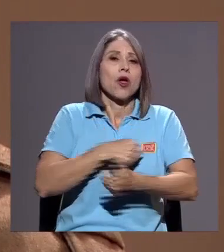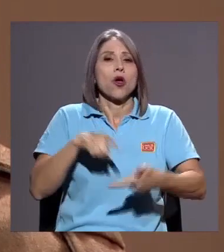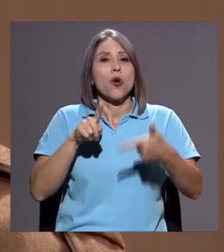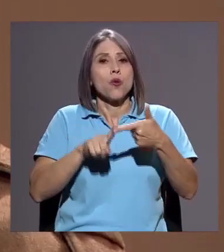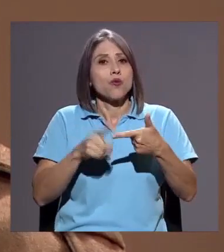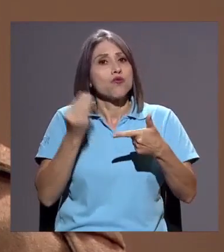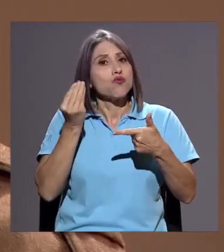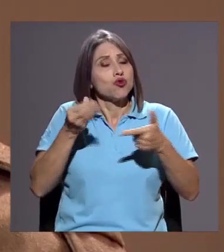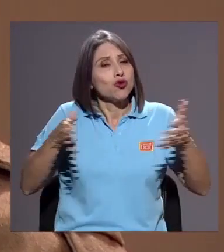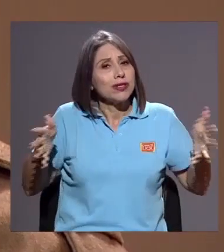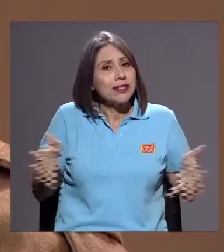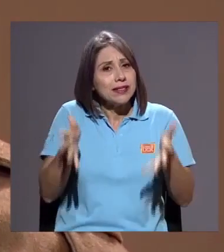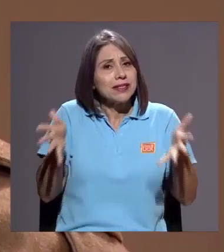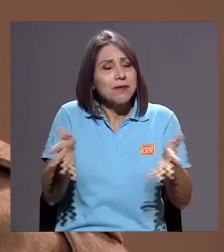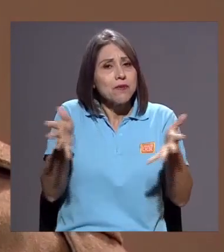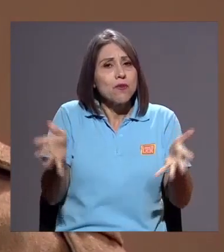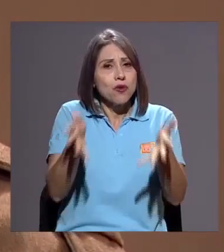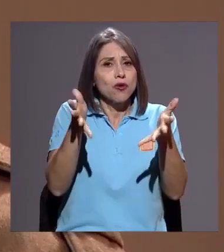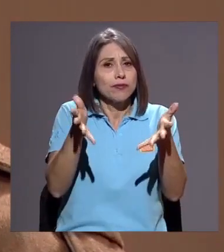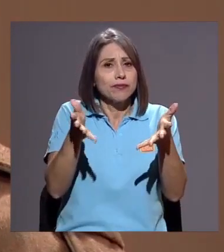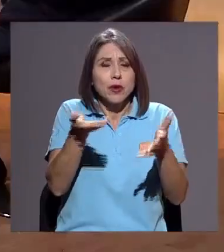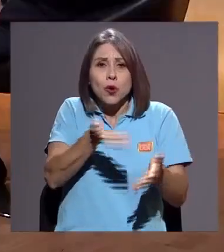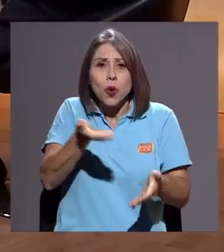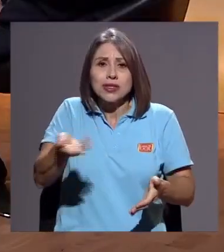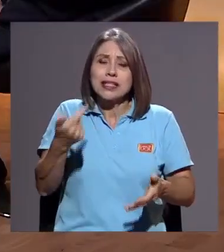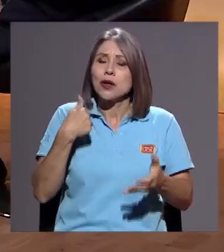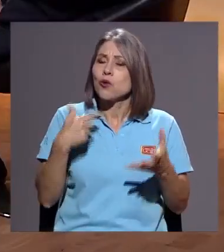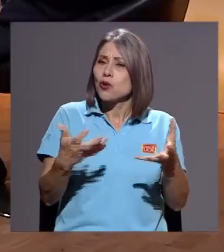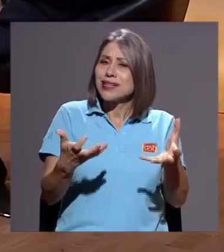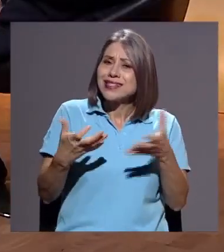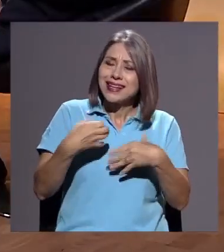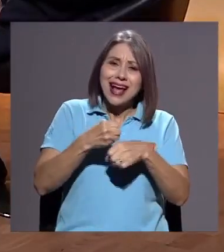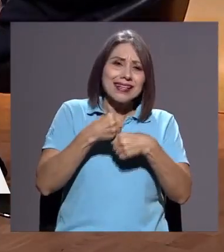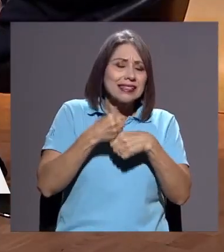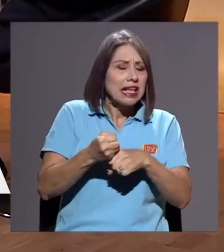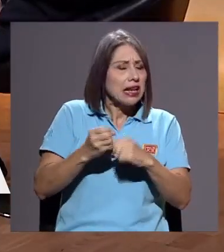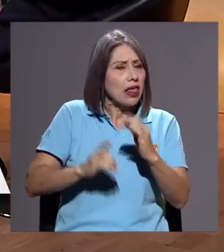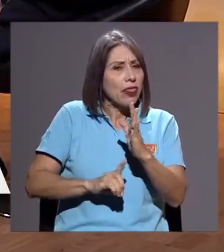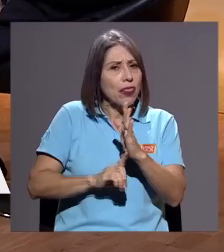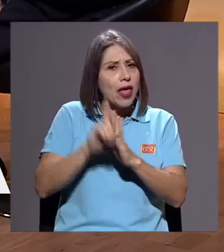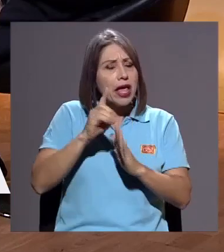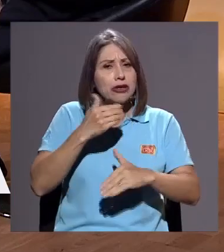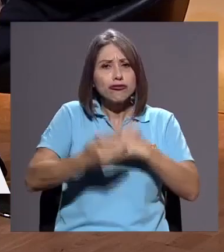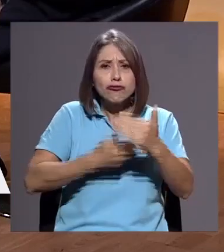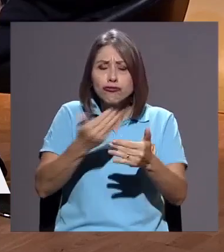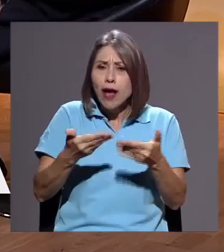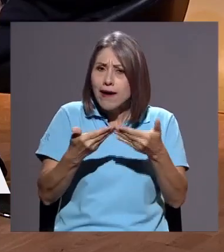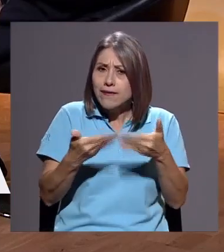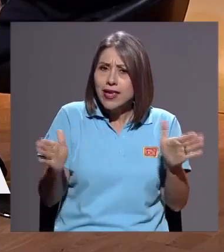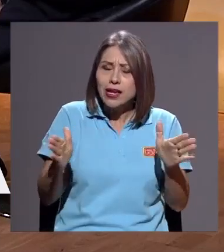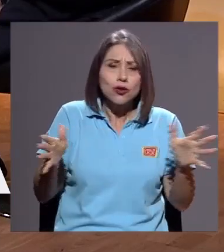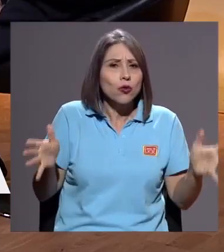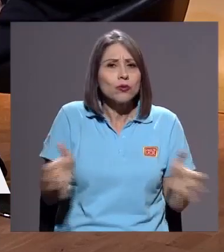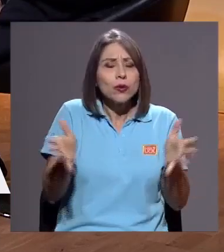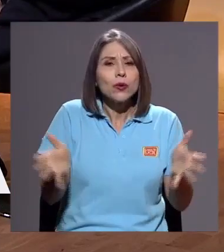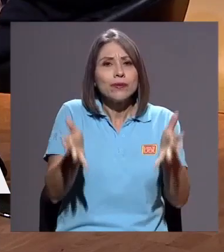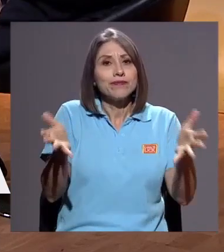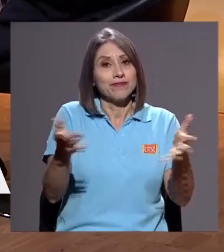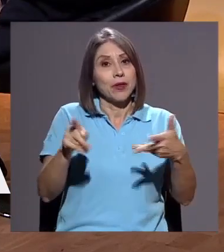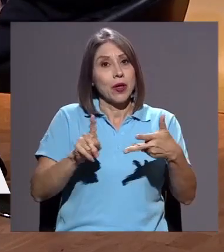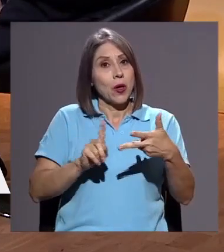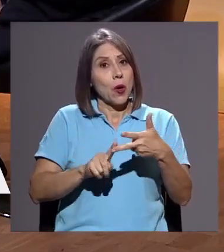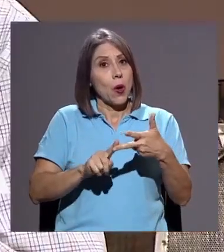estímulo para las cosas en que uno quisiera desenvolverse, desarrollarse, un ambiente muy, muy abierto, claramente un ambiente